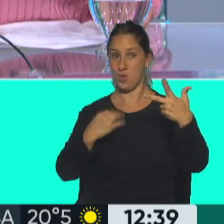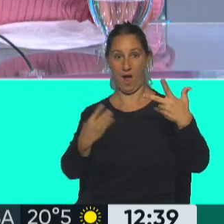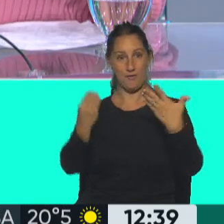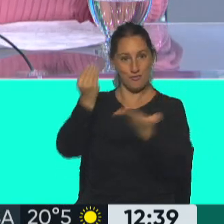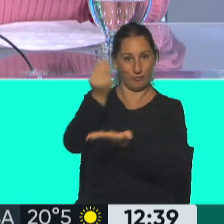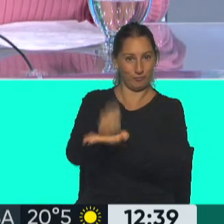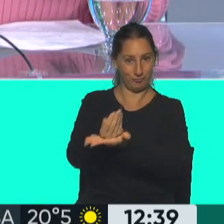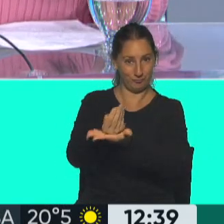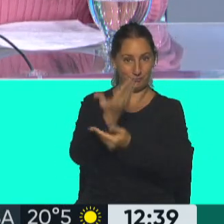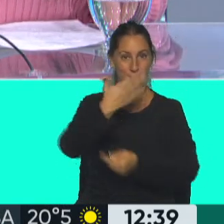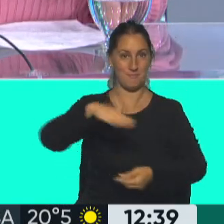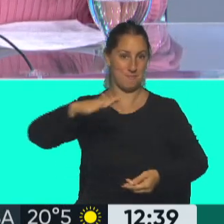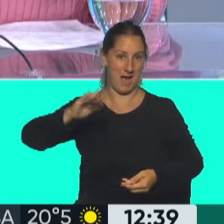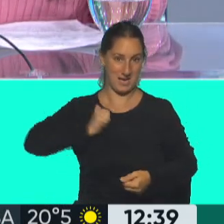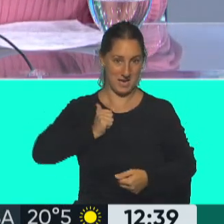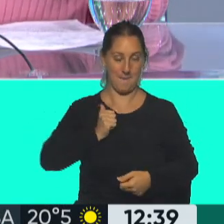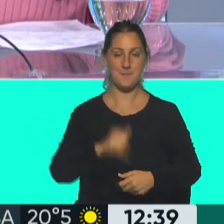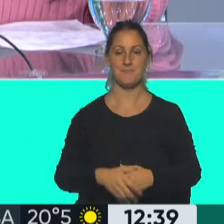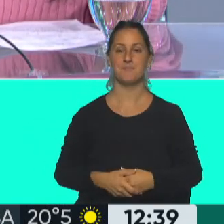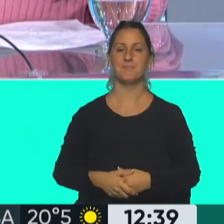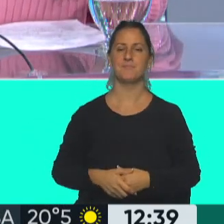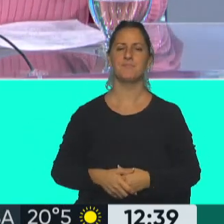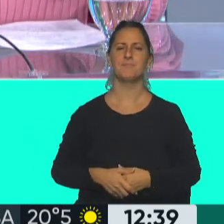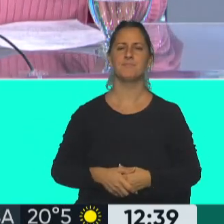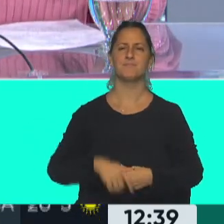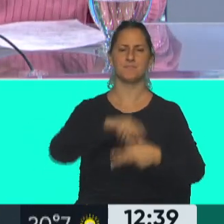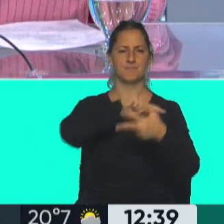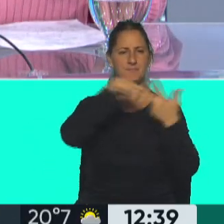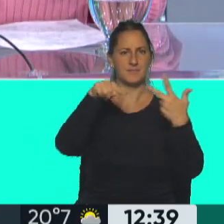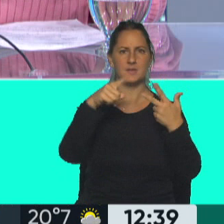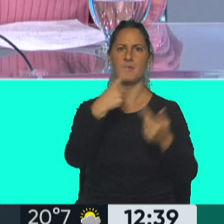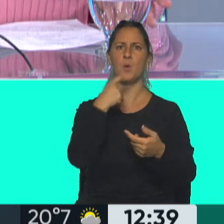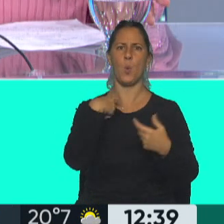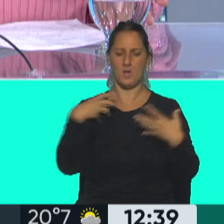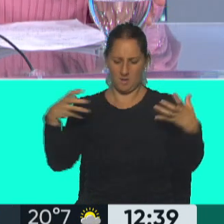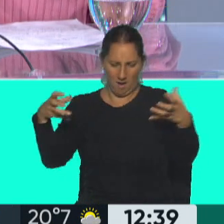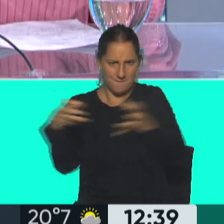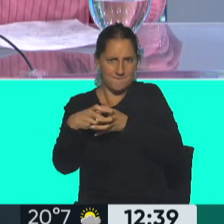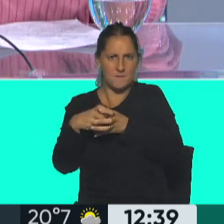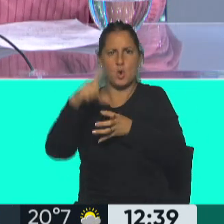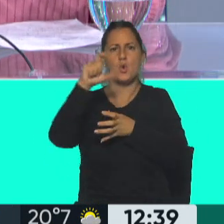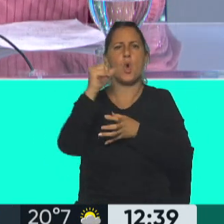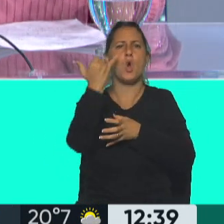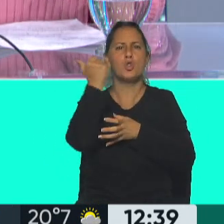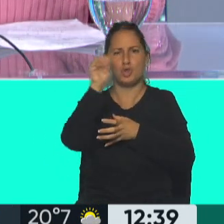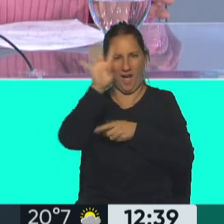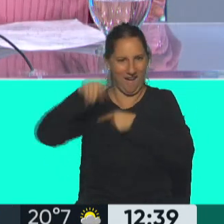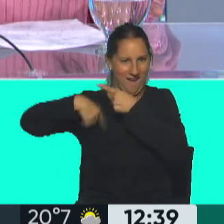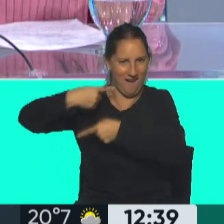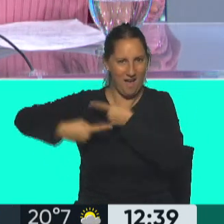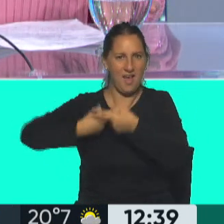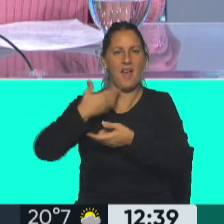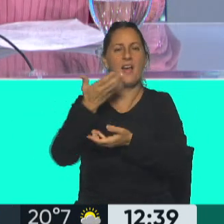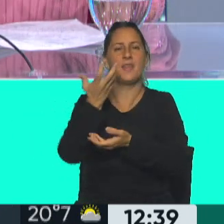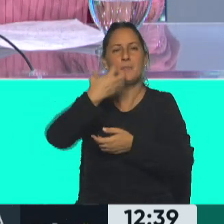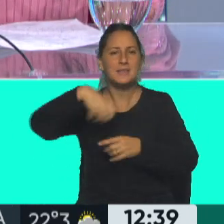la fuerza ellos luego tomaron conciencia que eran de una comunidad Los Naranjos eh departamento de orán